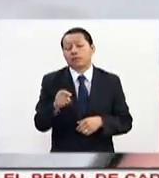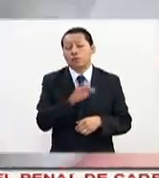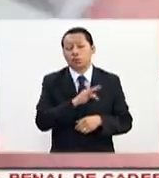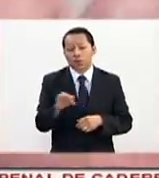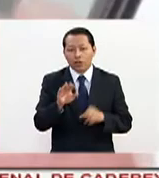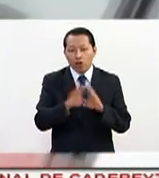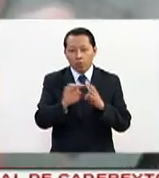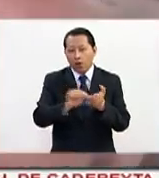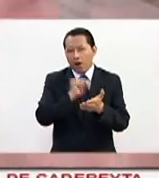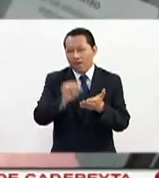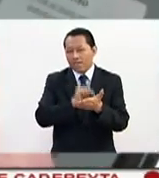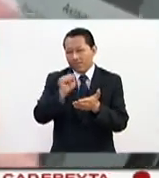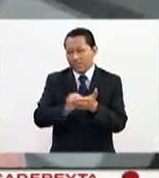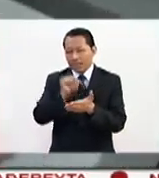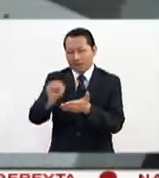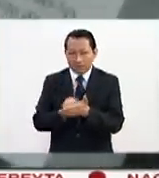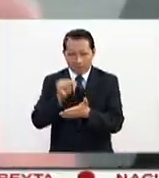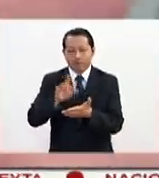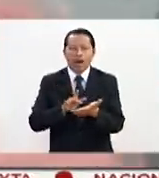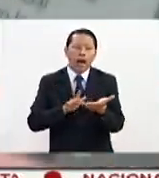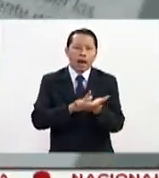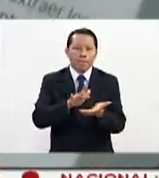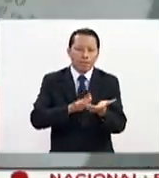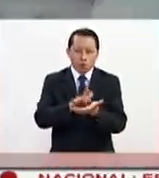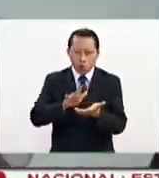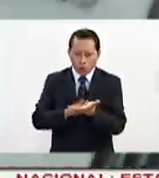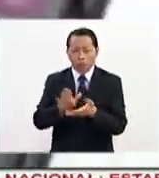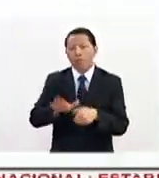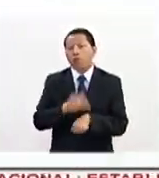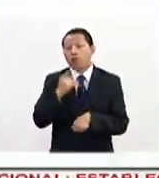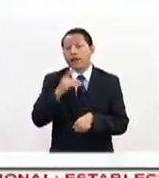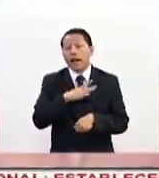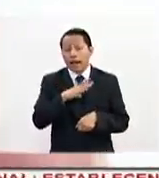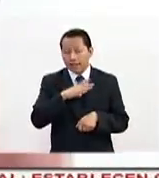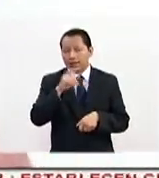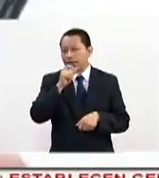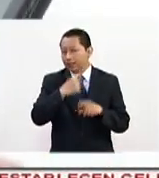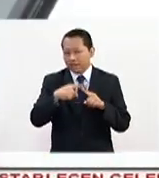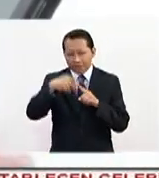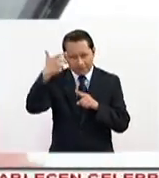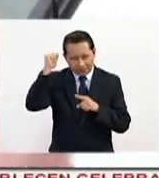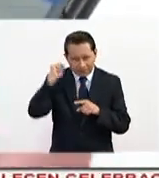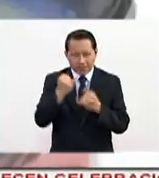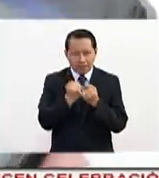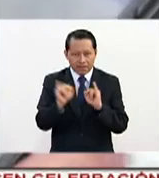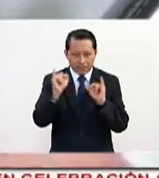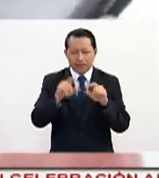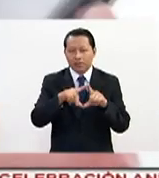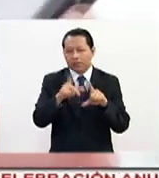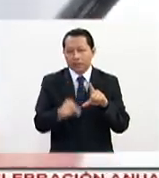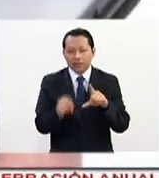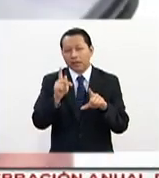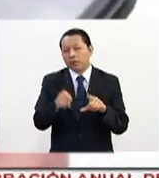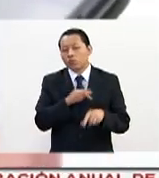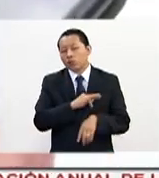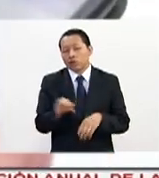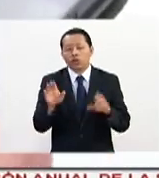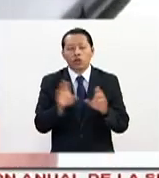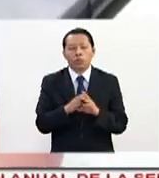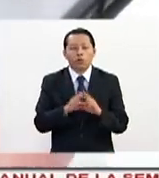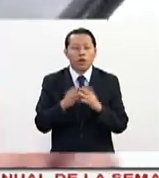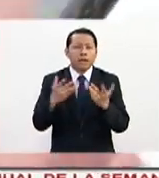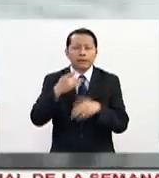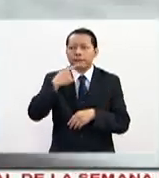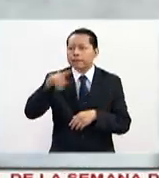para recaudar las firmas de apoyo ciudadano. Esto luego de que los aspirantes a la candidatura independiente de la República realizaran